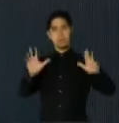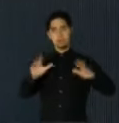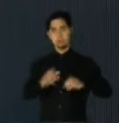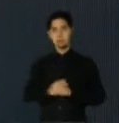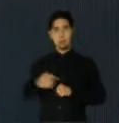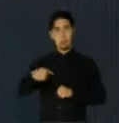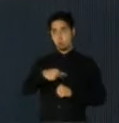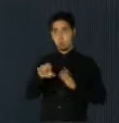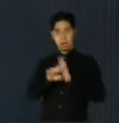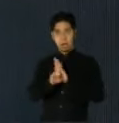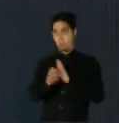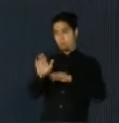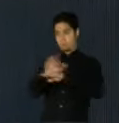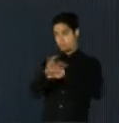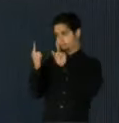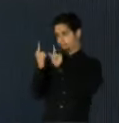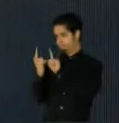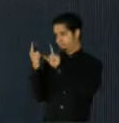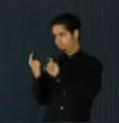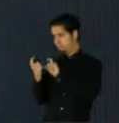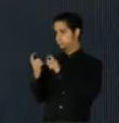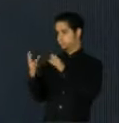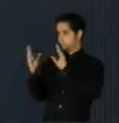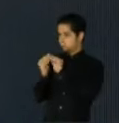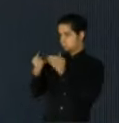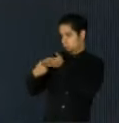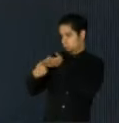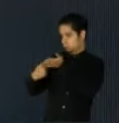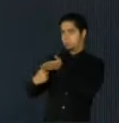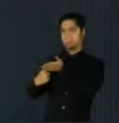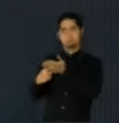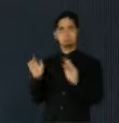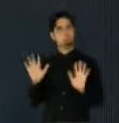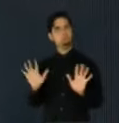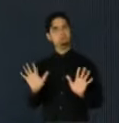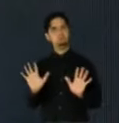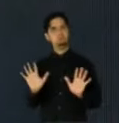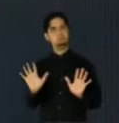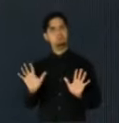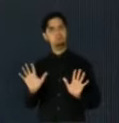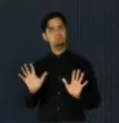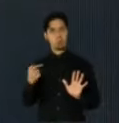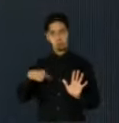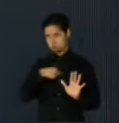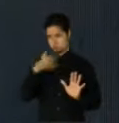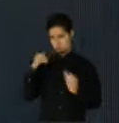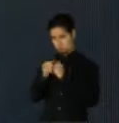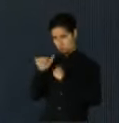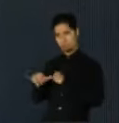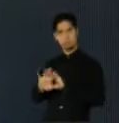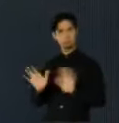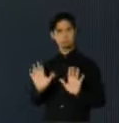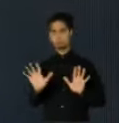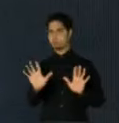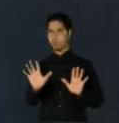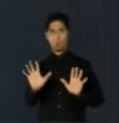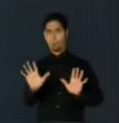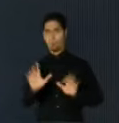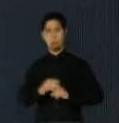atendemos compradores, ni nos reunimos con ellos, ni nada de esa índole. Nosotros no tenemos experiencia en contratar con